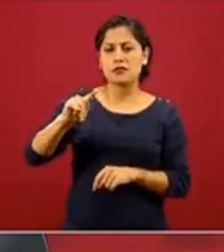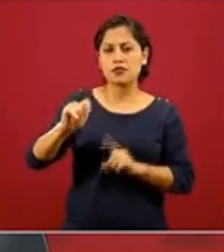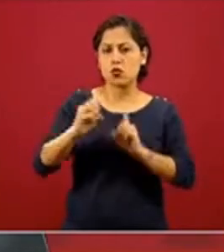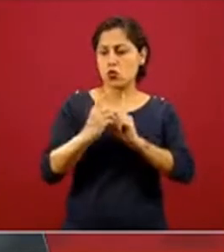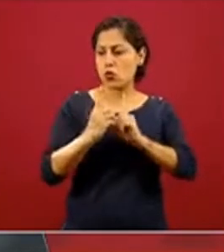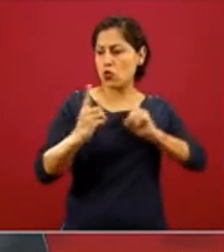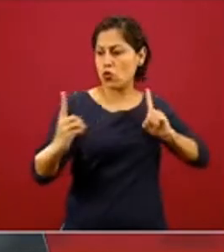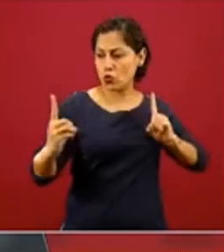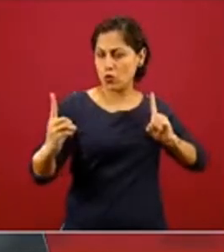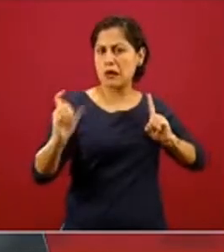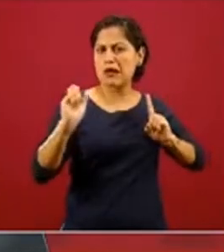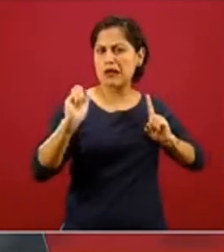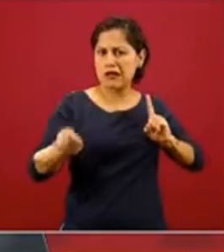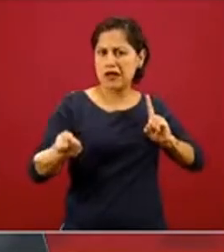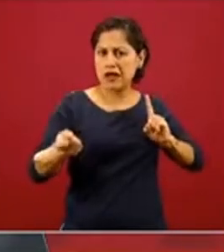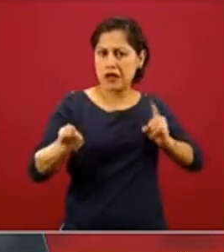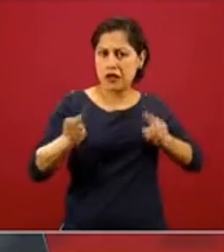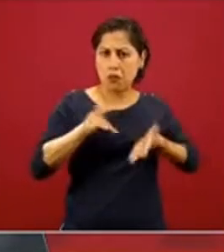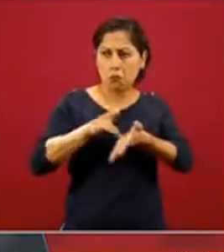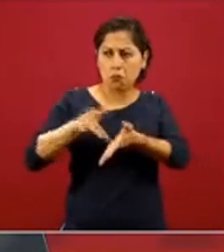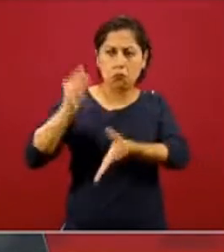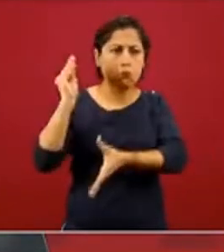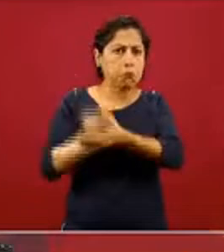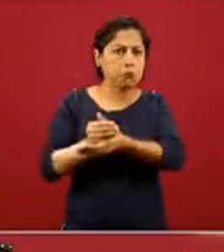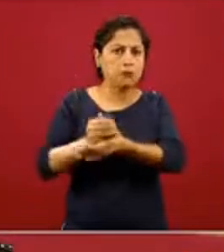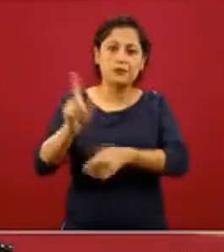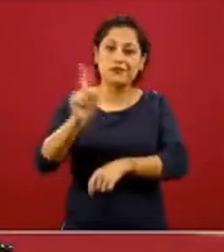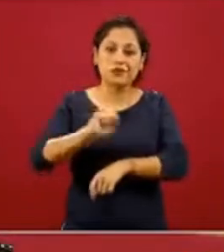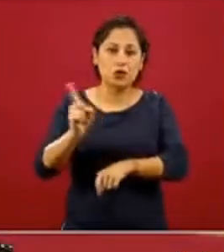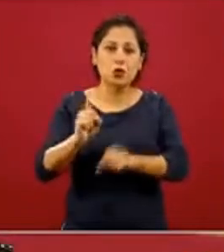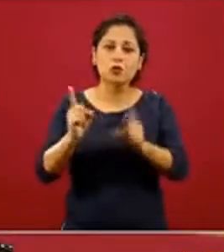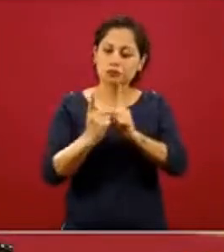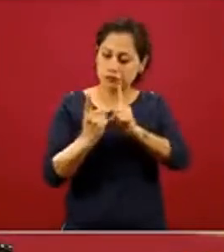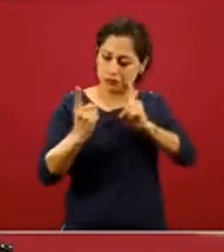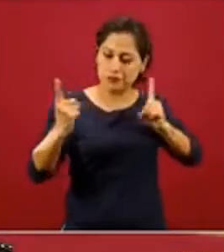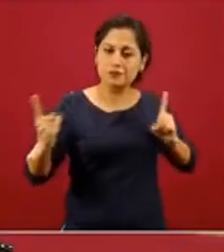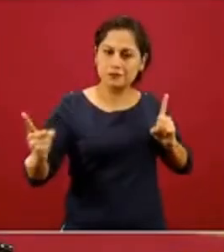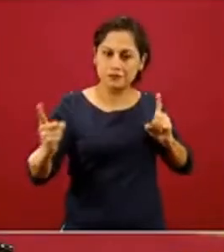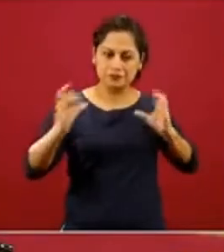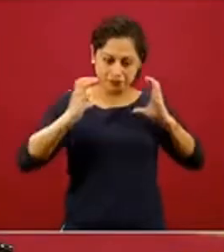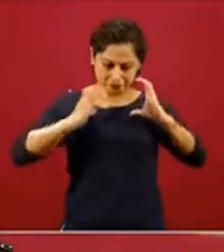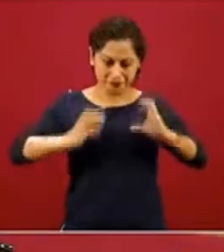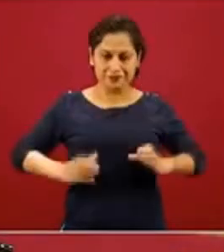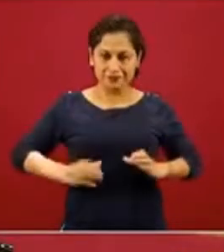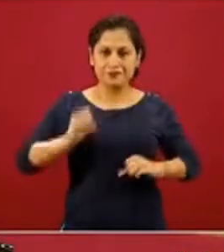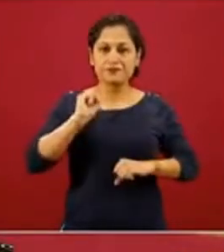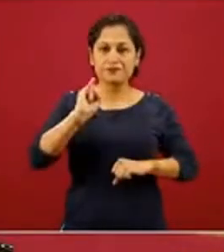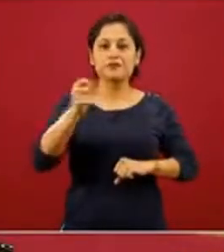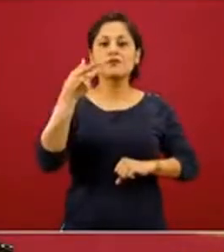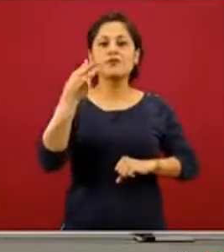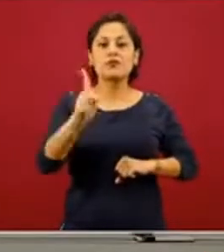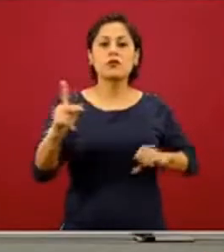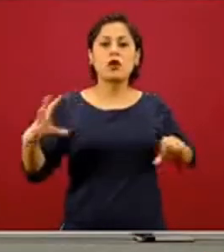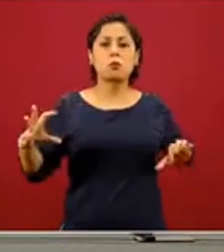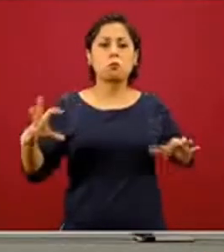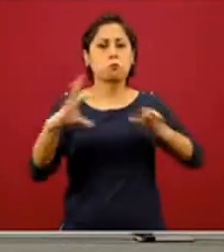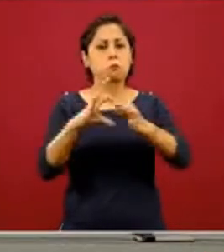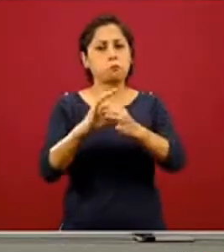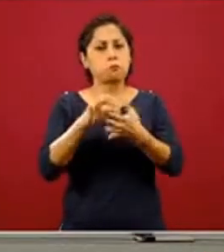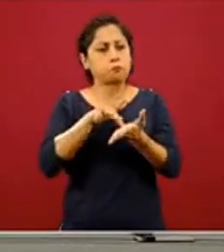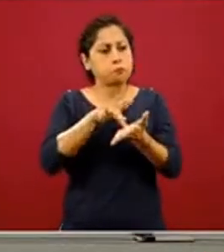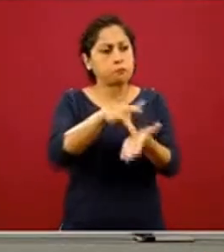medida en que nos necesitamos unos a otros, pero sí se trata de un distanciamiento físico y una